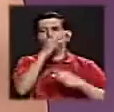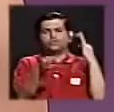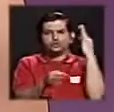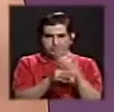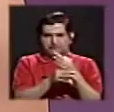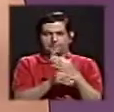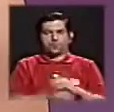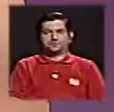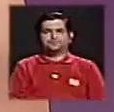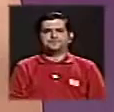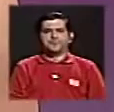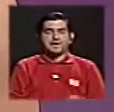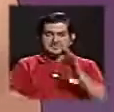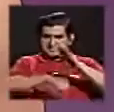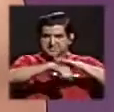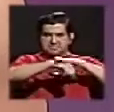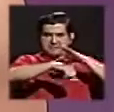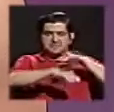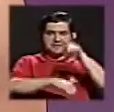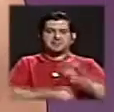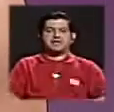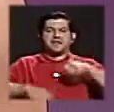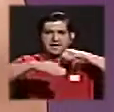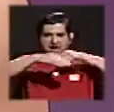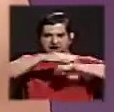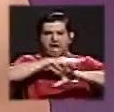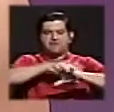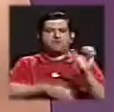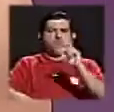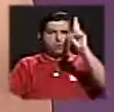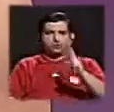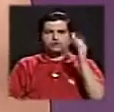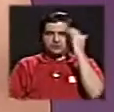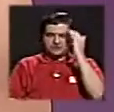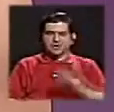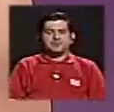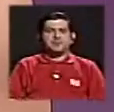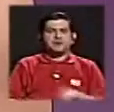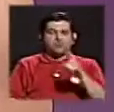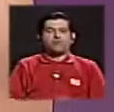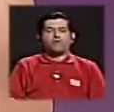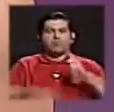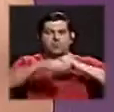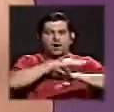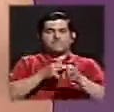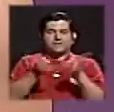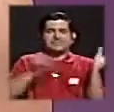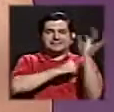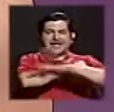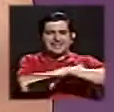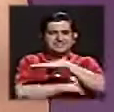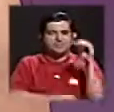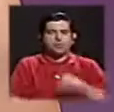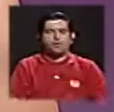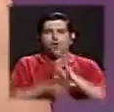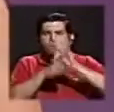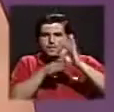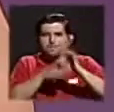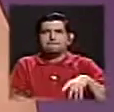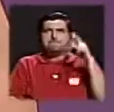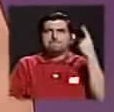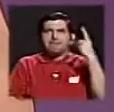en el cual es permitido el aborto en Costa Rica, que es el que se conoce como aborto impune o aborto terapéutico, que es cuando está